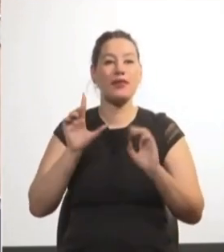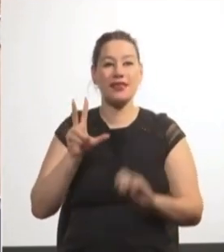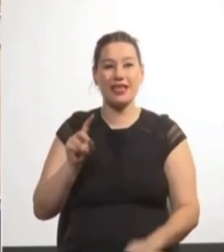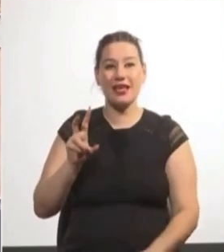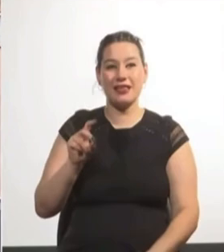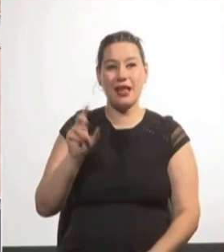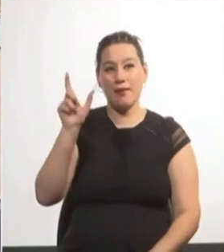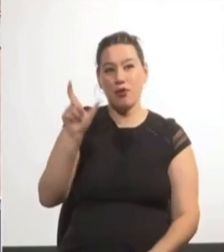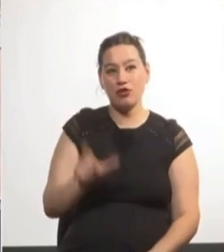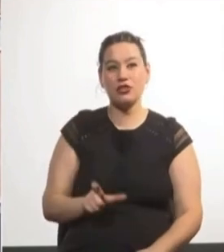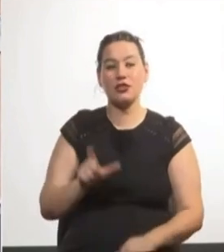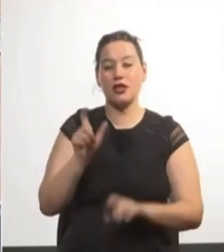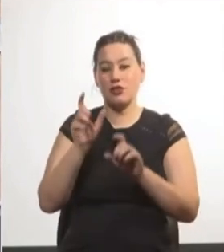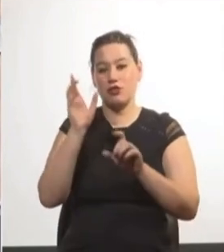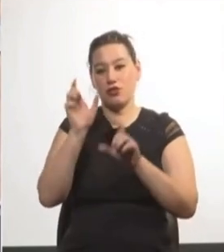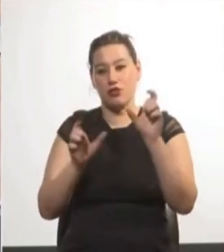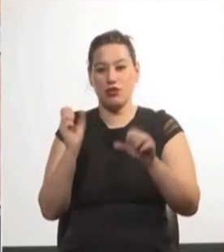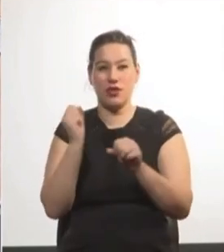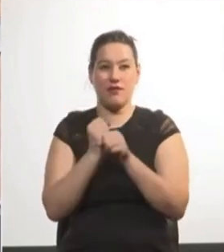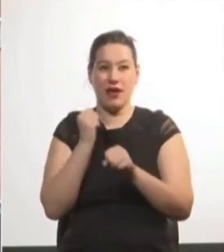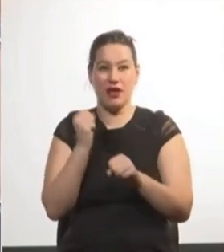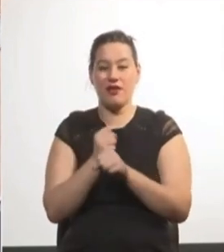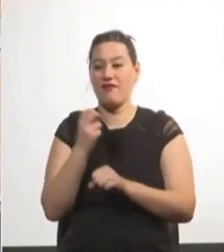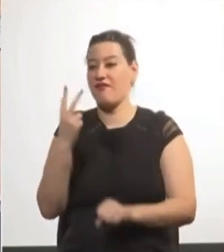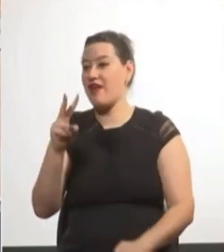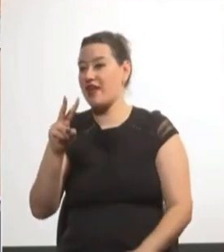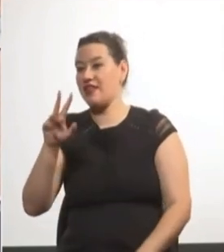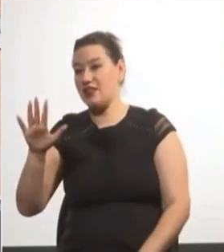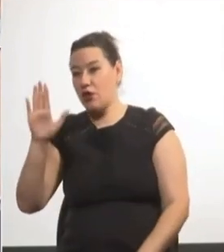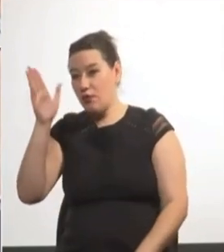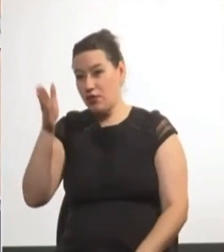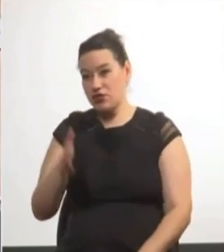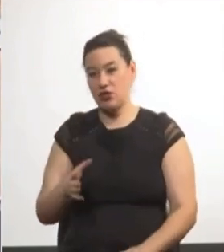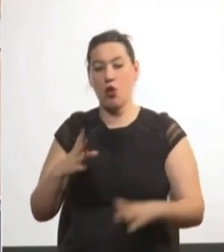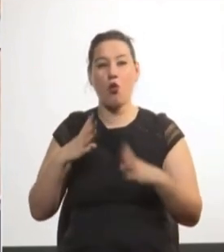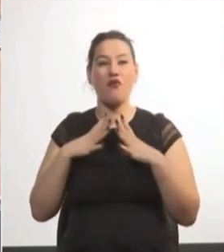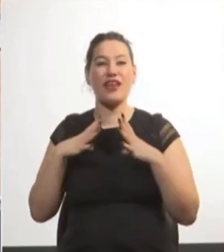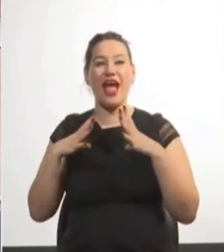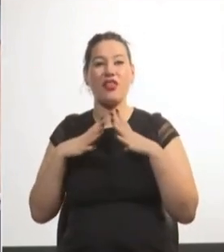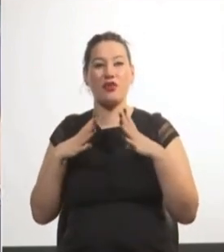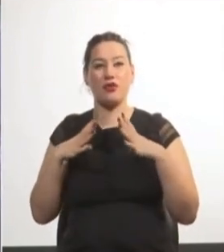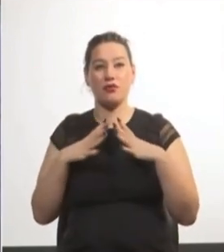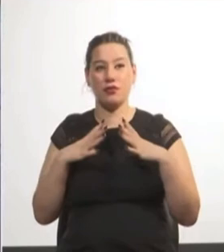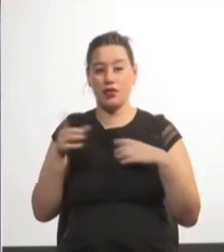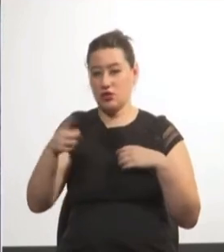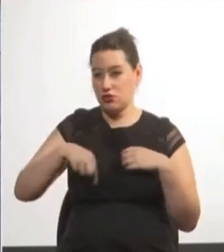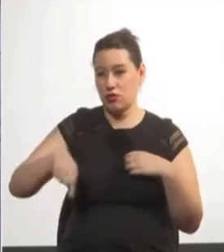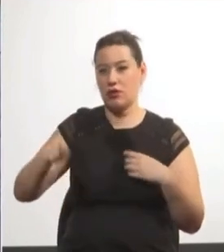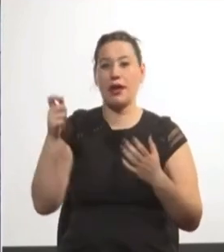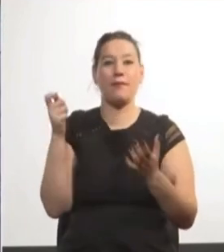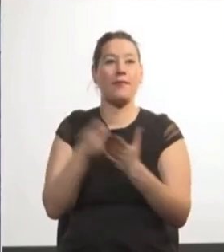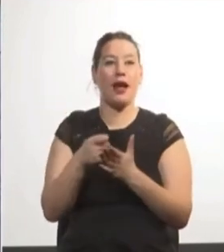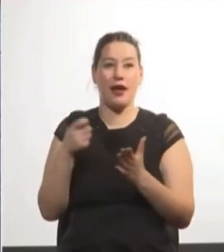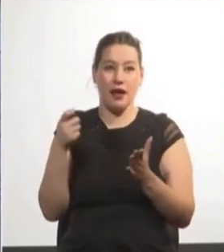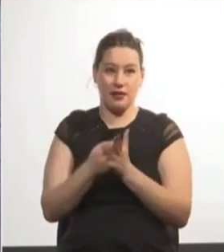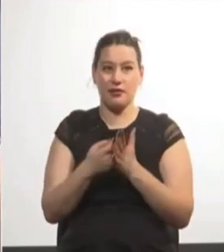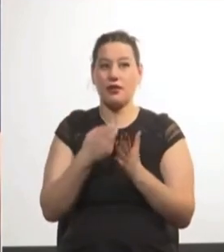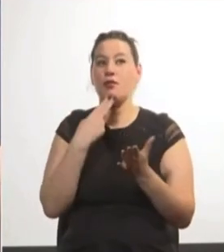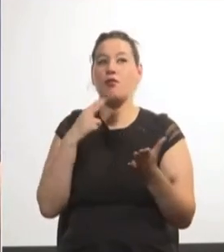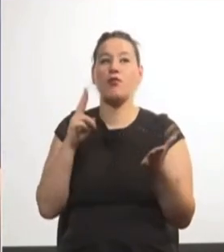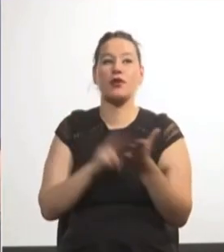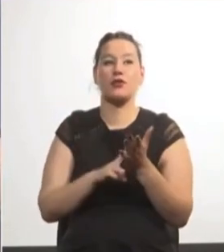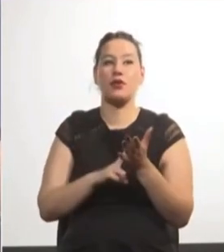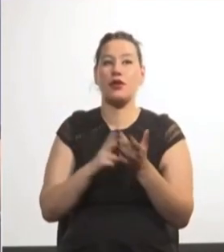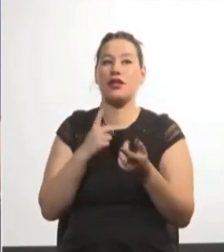los trabajadores y el 25% de los jubilados, que son los que pagan estos impuestos. Por lo